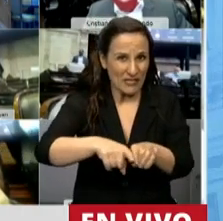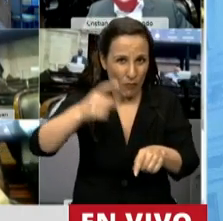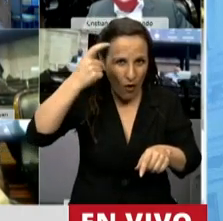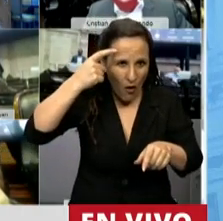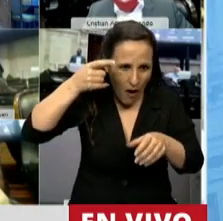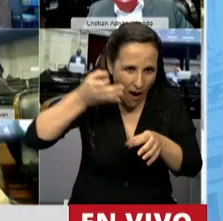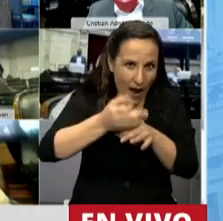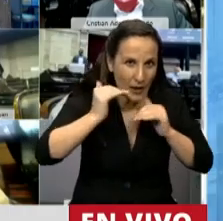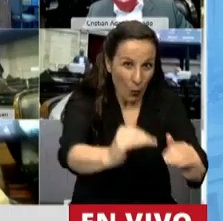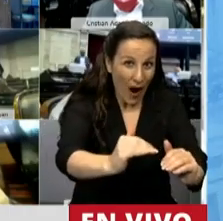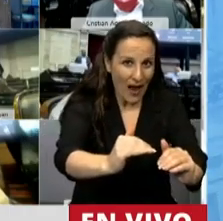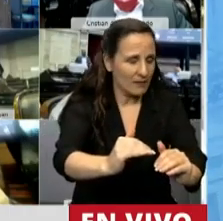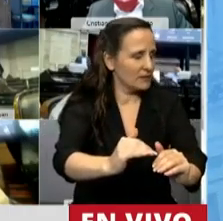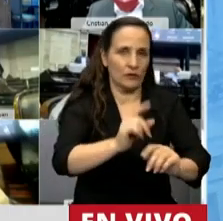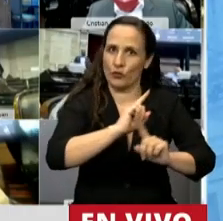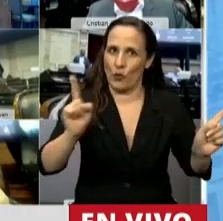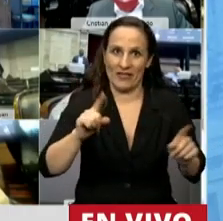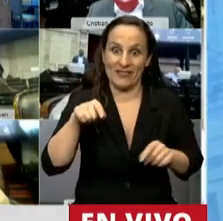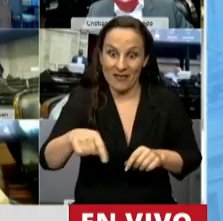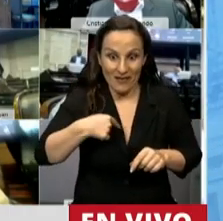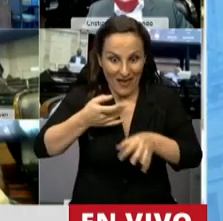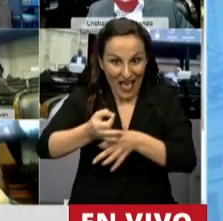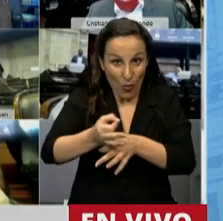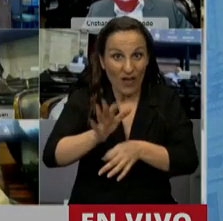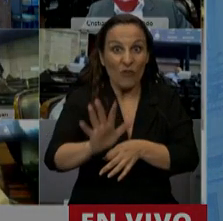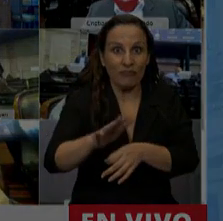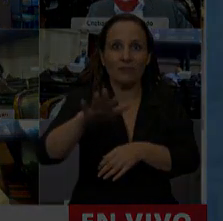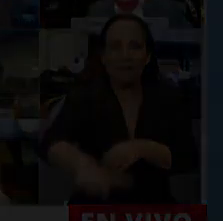ayudar a que el otro piense por sí mismo. Gracias, señor presidente. Gracias, diputada.